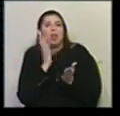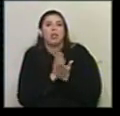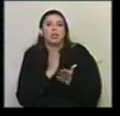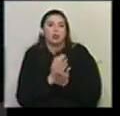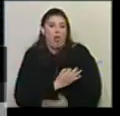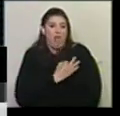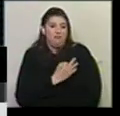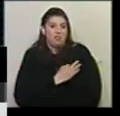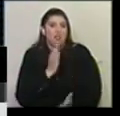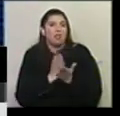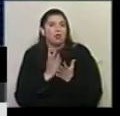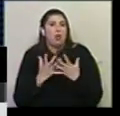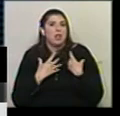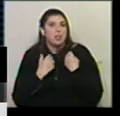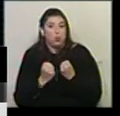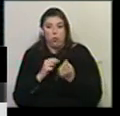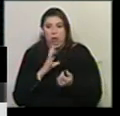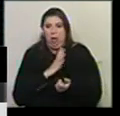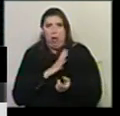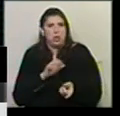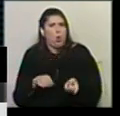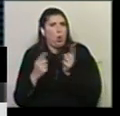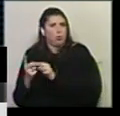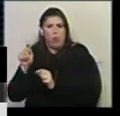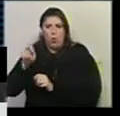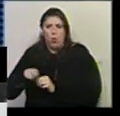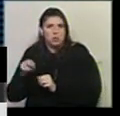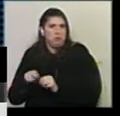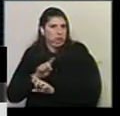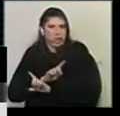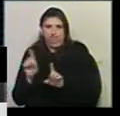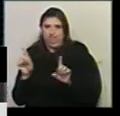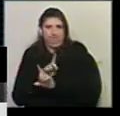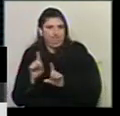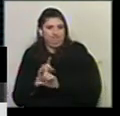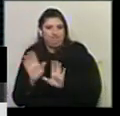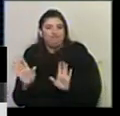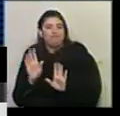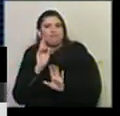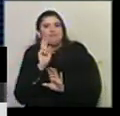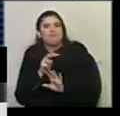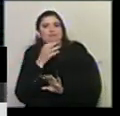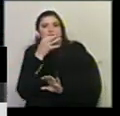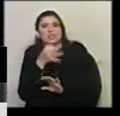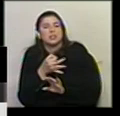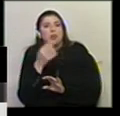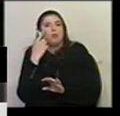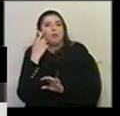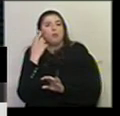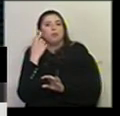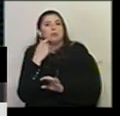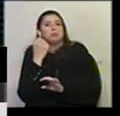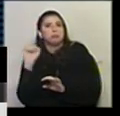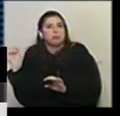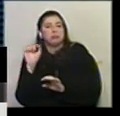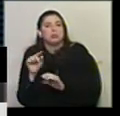vida, hay otros que tienen cuestionamientos a esto y hasta ven que es una indebida violación a la separación de poderes cuando